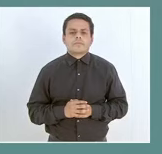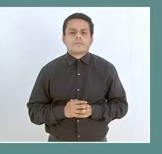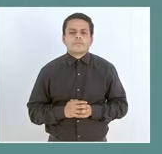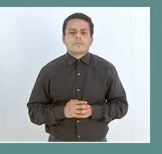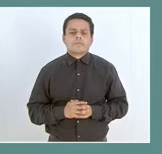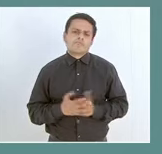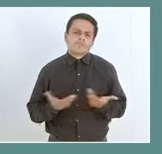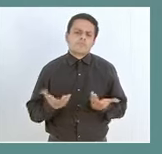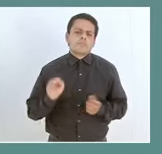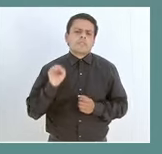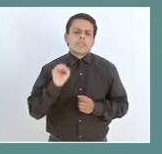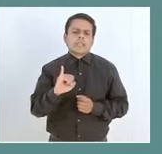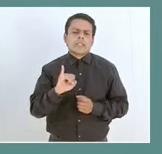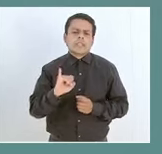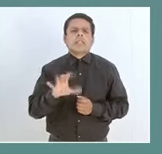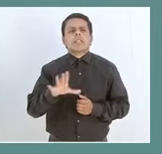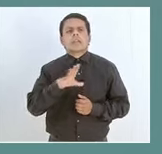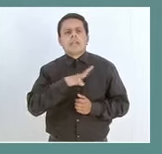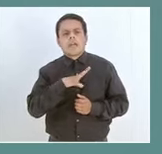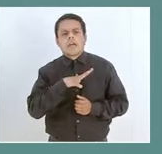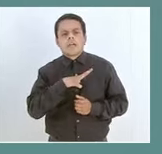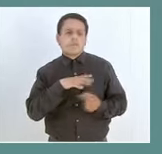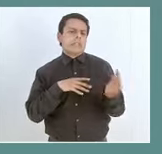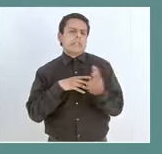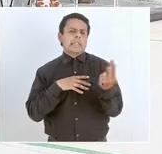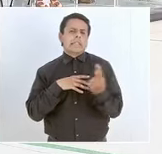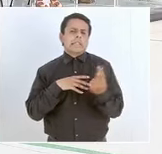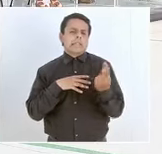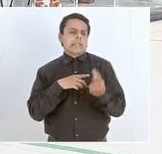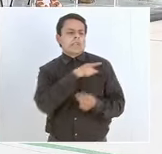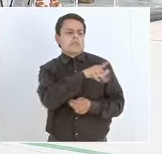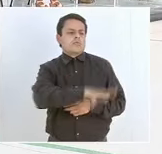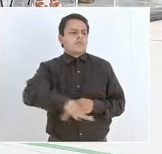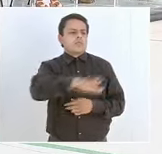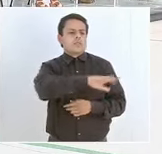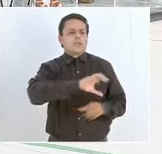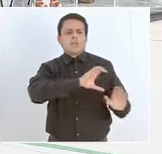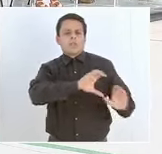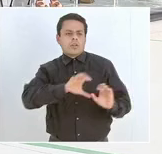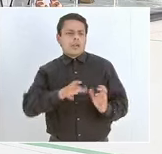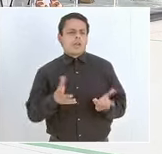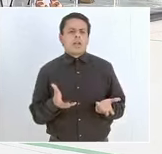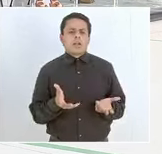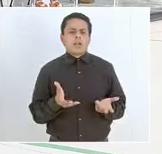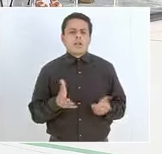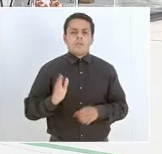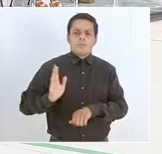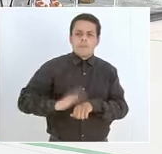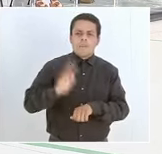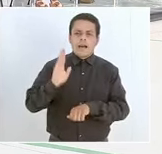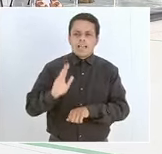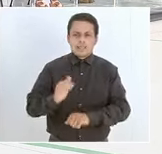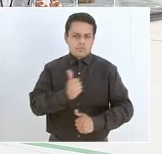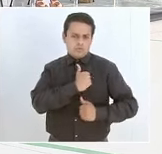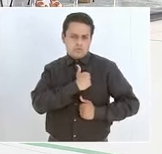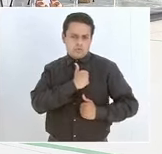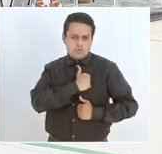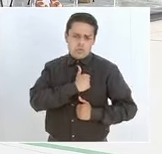Y sí, teníamos la necesidad de contar con las Fuerzas